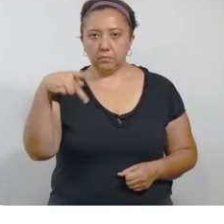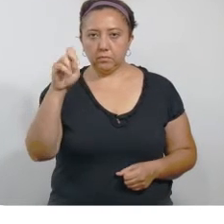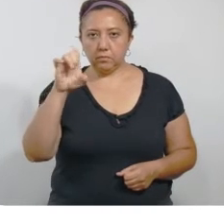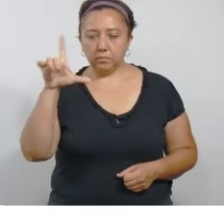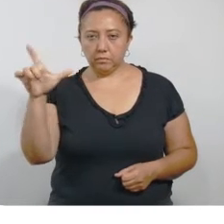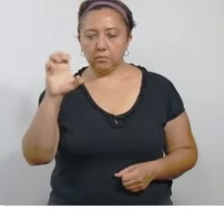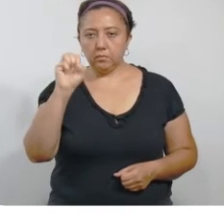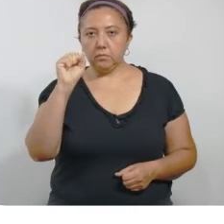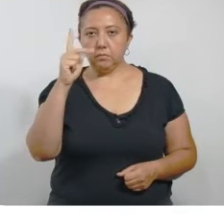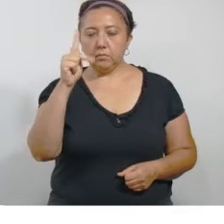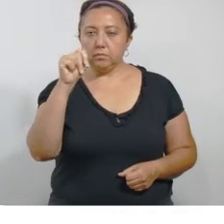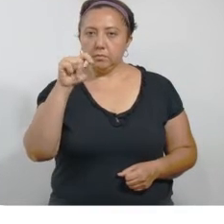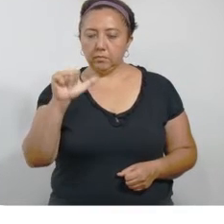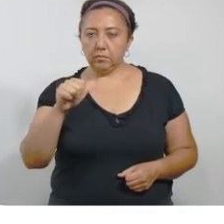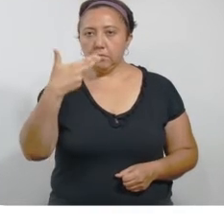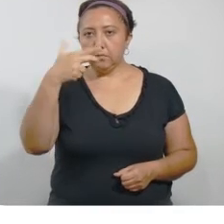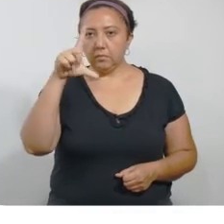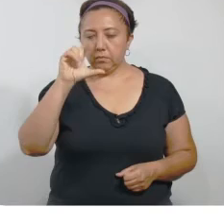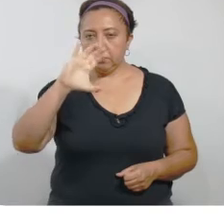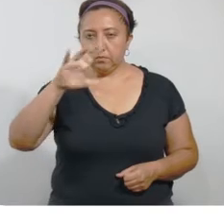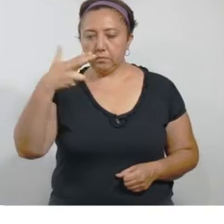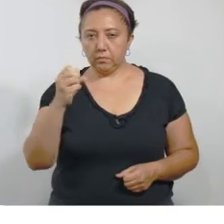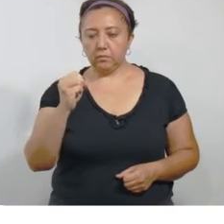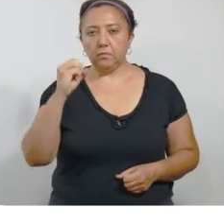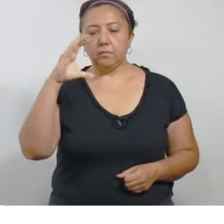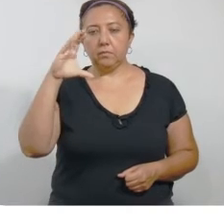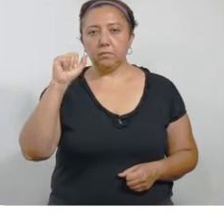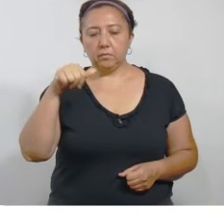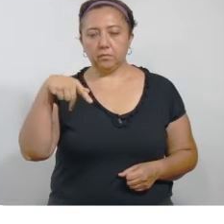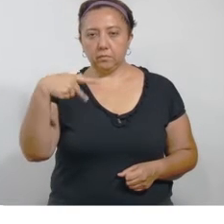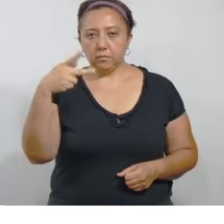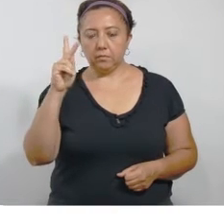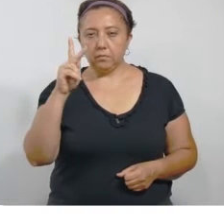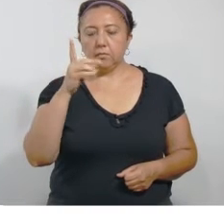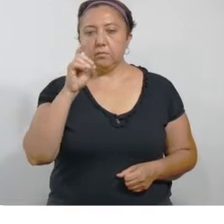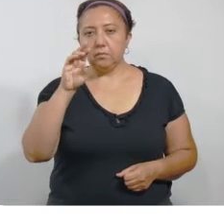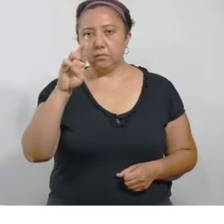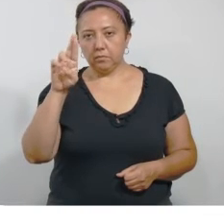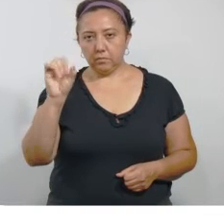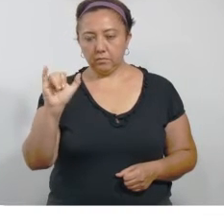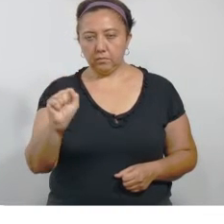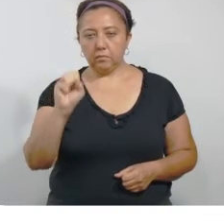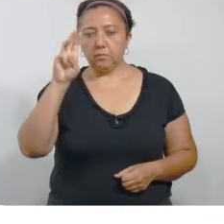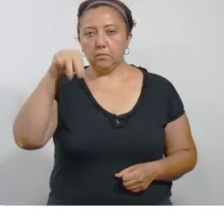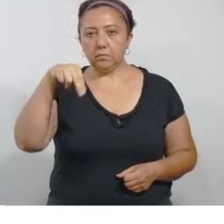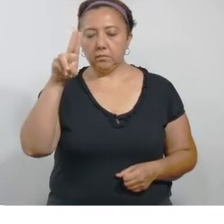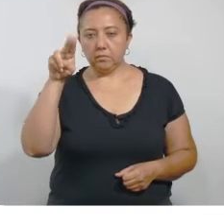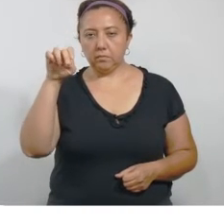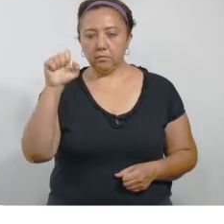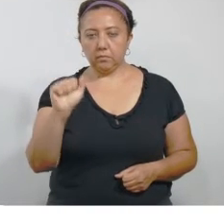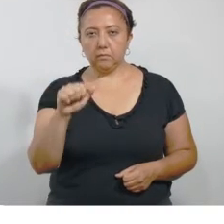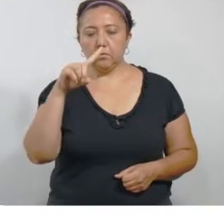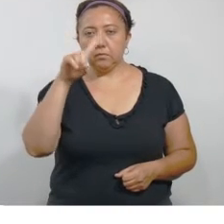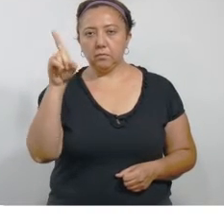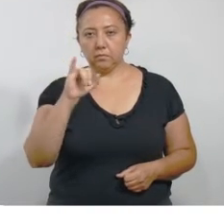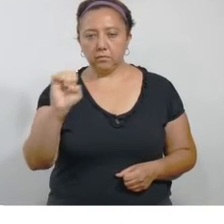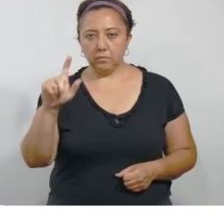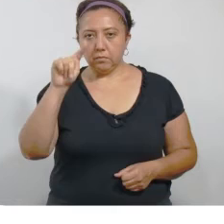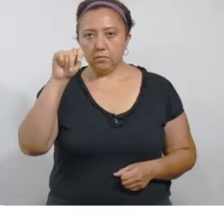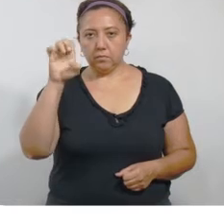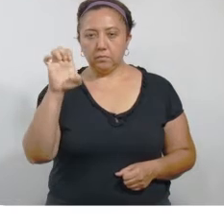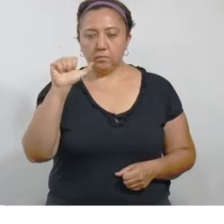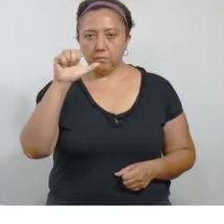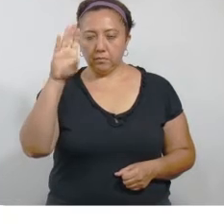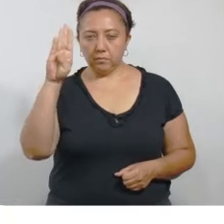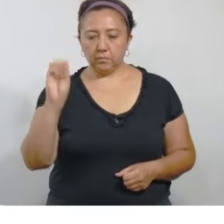Cusamá, Espita, Jalachó, Joctum, Cantunil, Cagua, Mashcanú, Muna, Samajil, Tzutzal, Teabo y